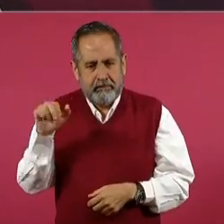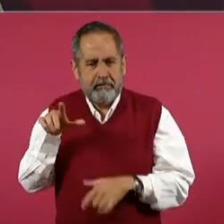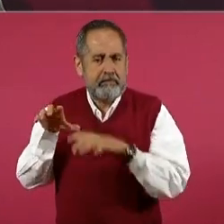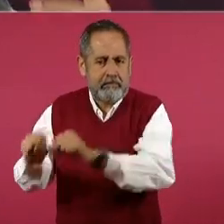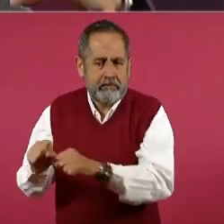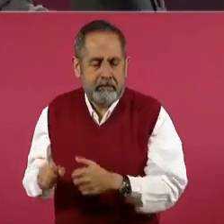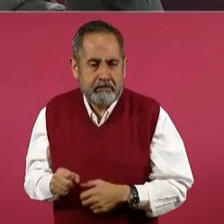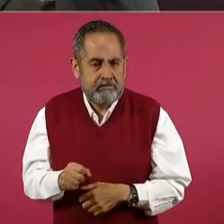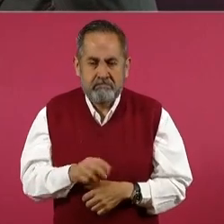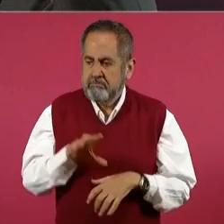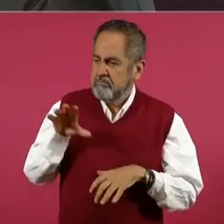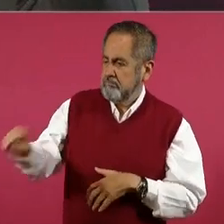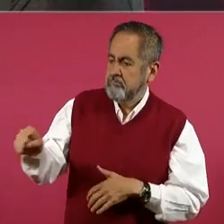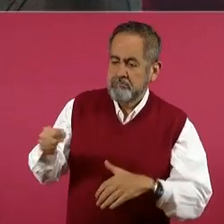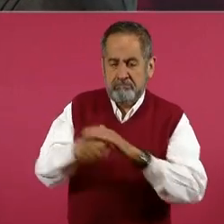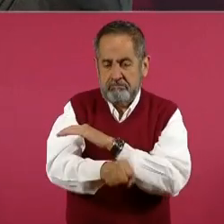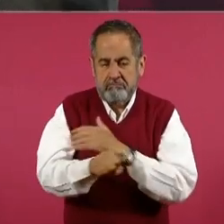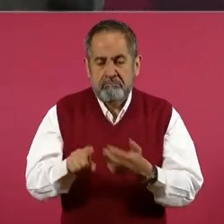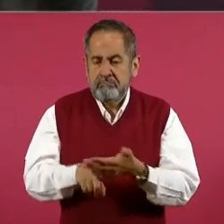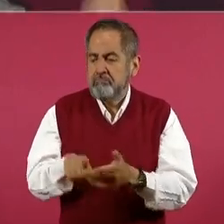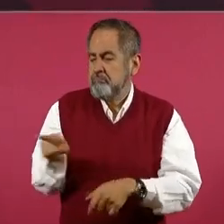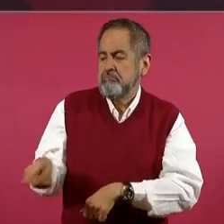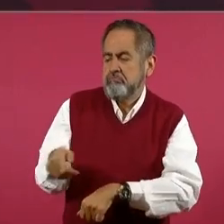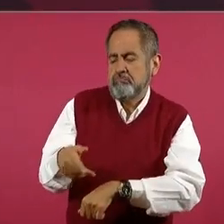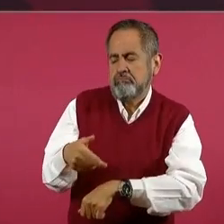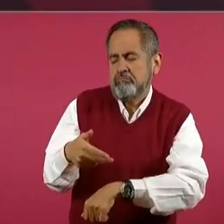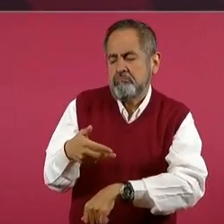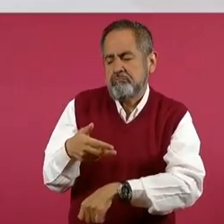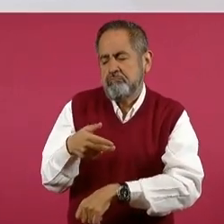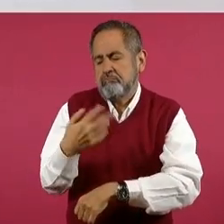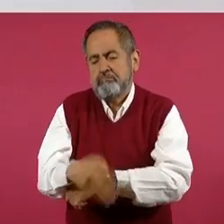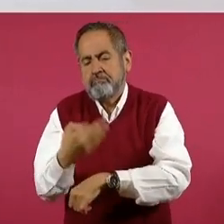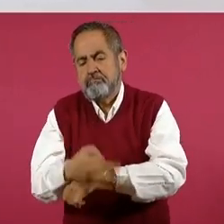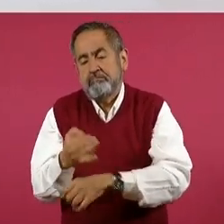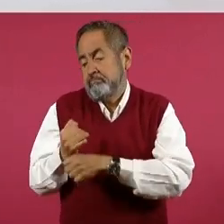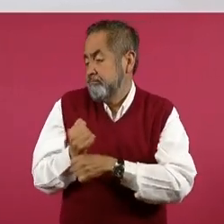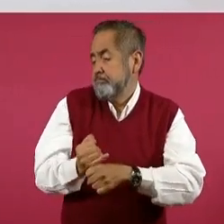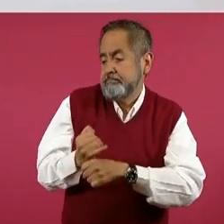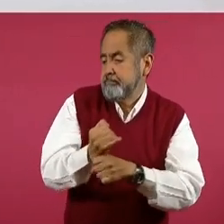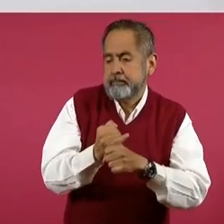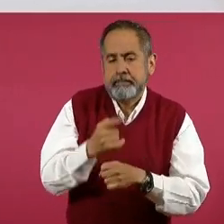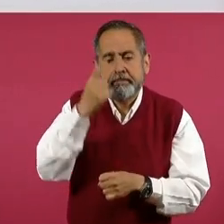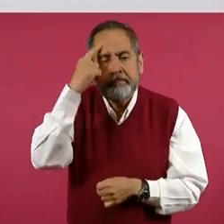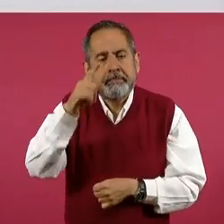a implicarlo para que no pueda